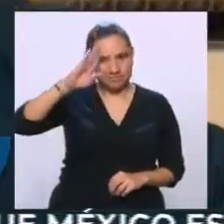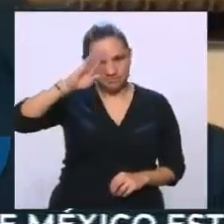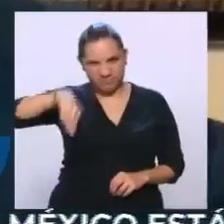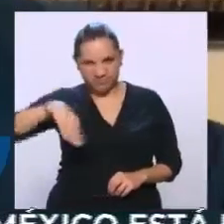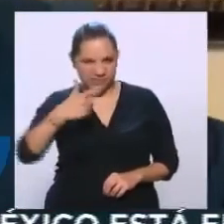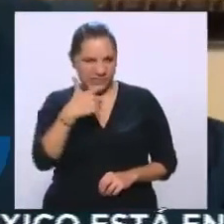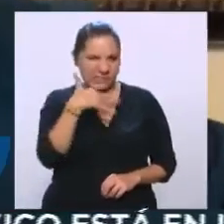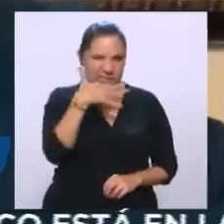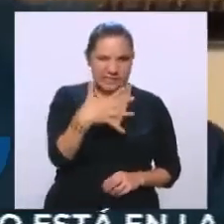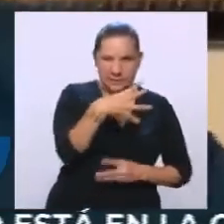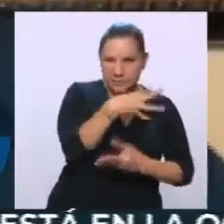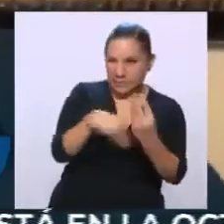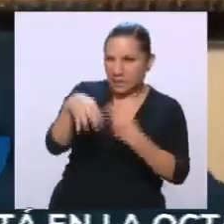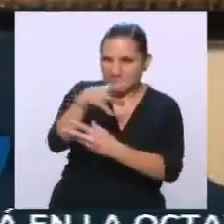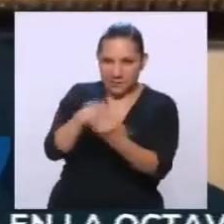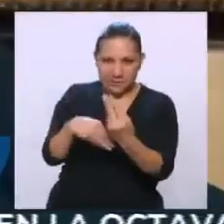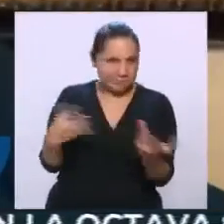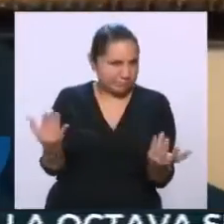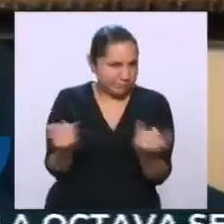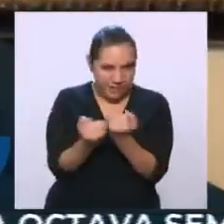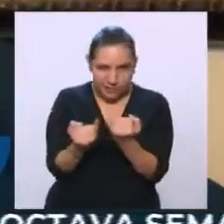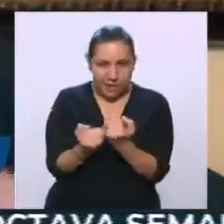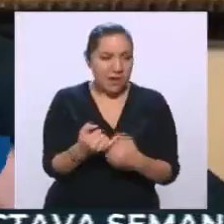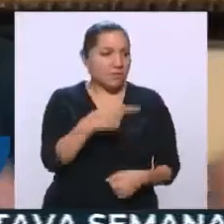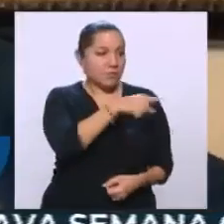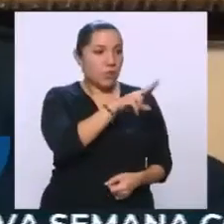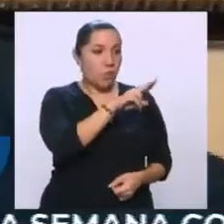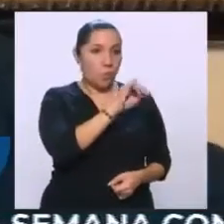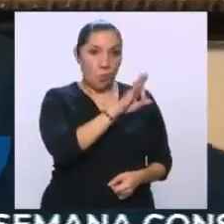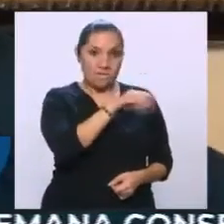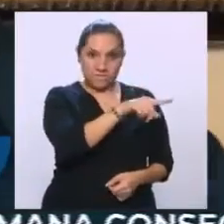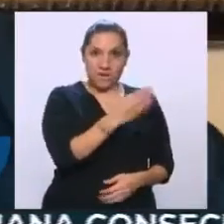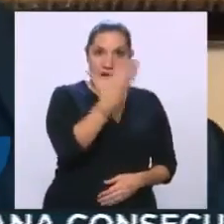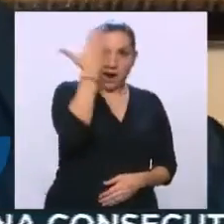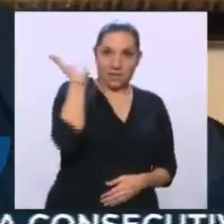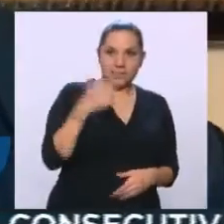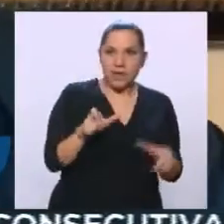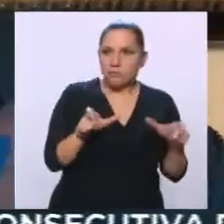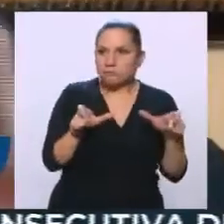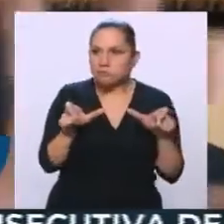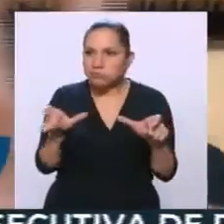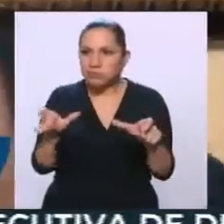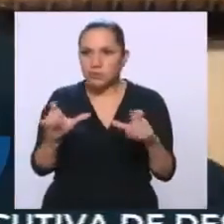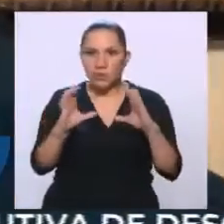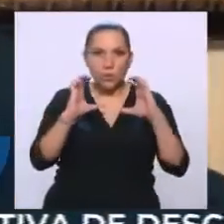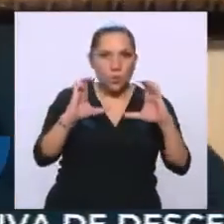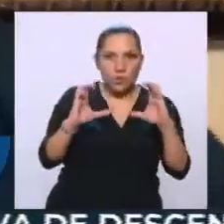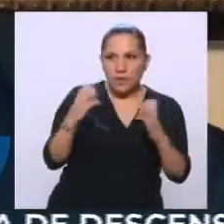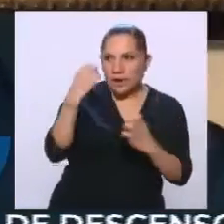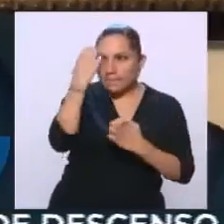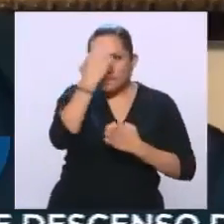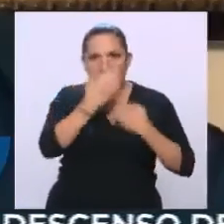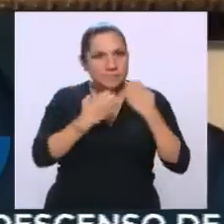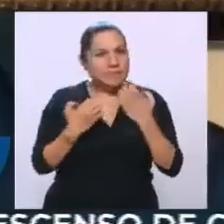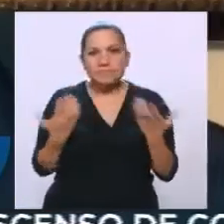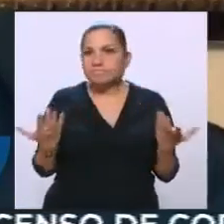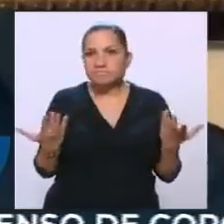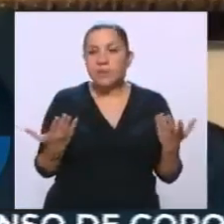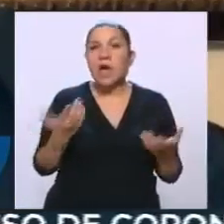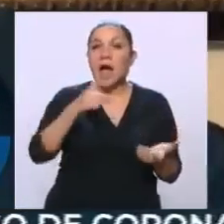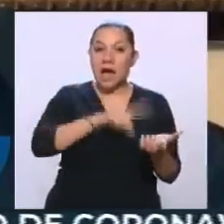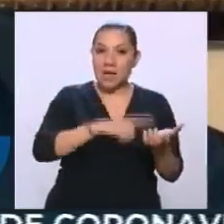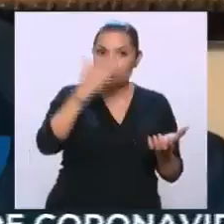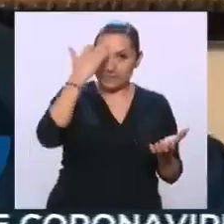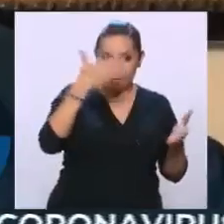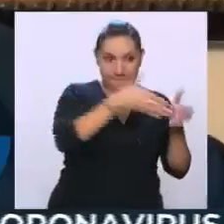de la Unidad de Inteligencia Financiera era muy baja y de acuerdo con el Grupo de Acción Financiera GAFI, en 2016